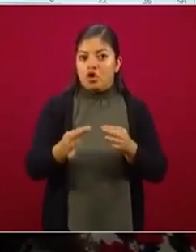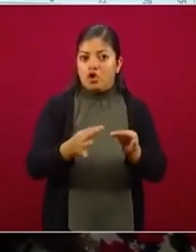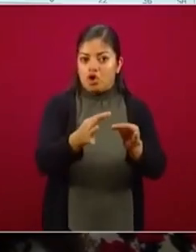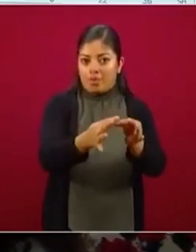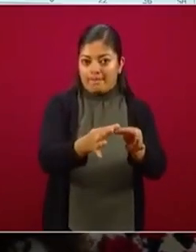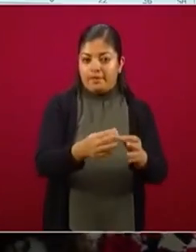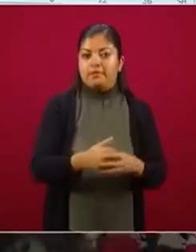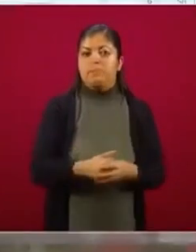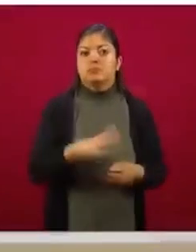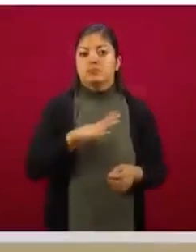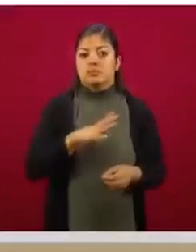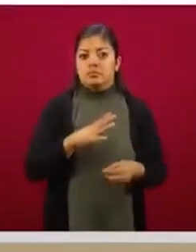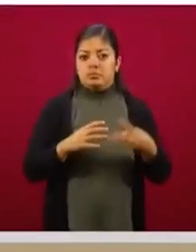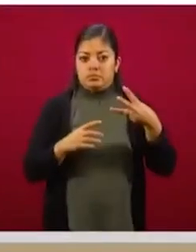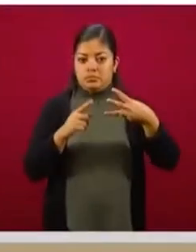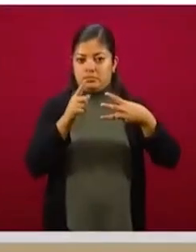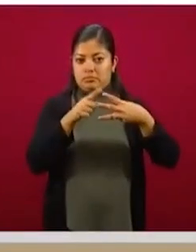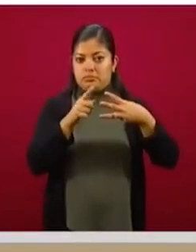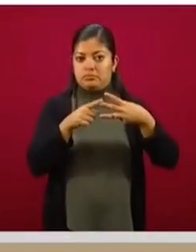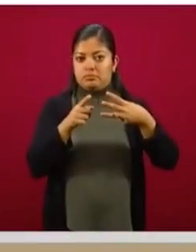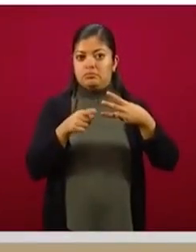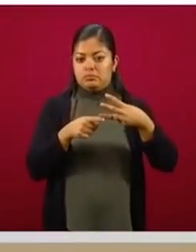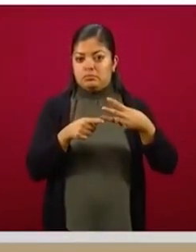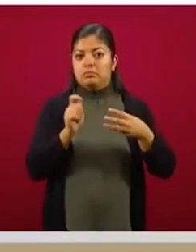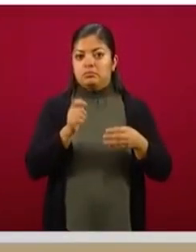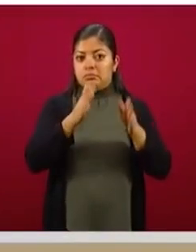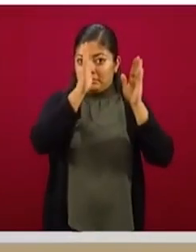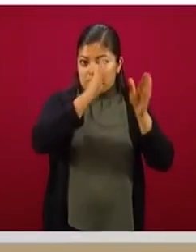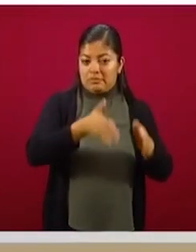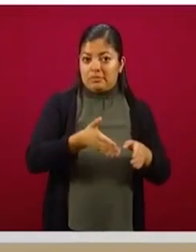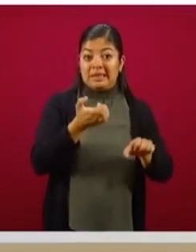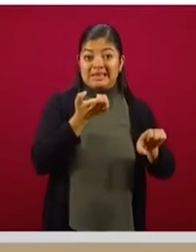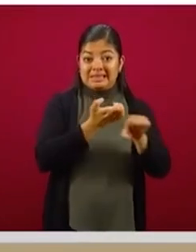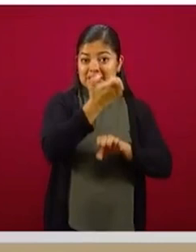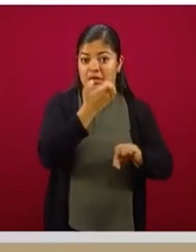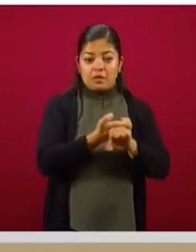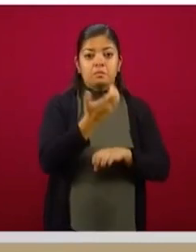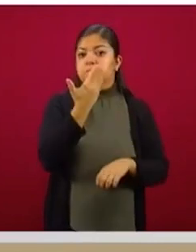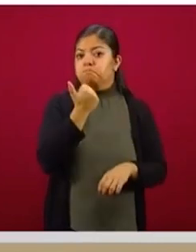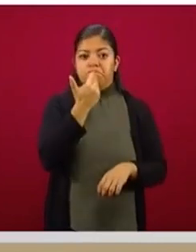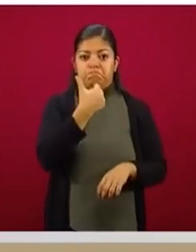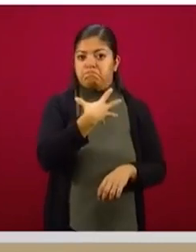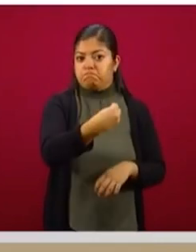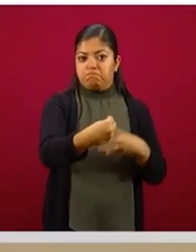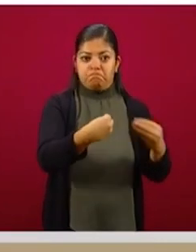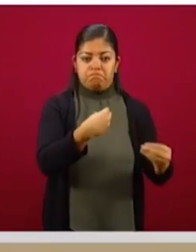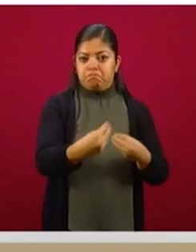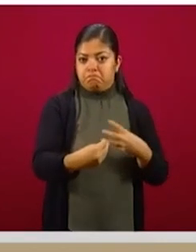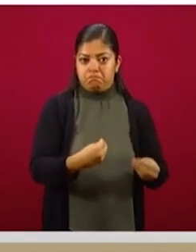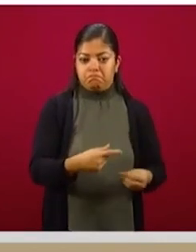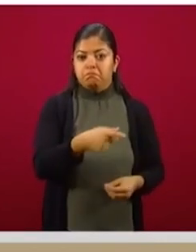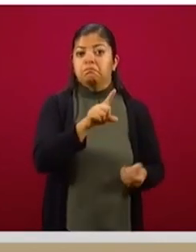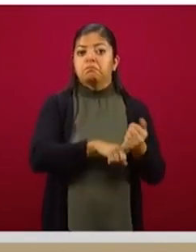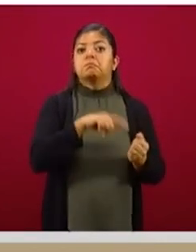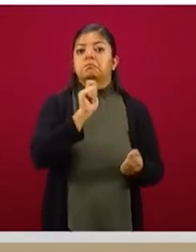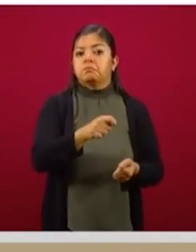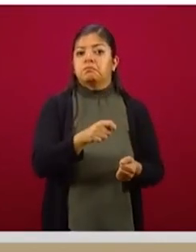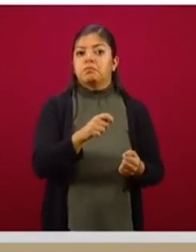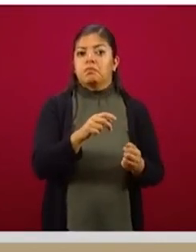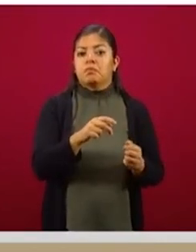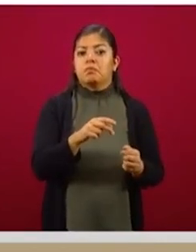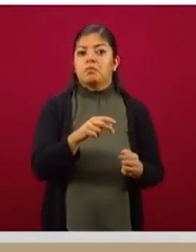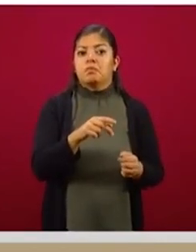tenemos tres categorías, son estados que no tienen contagios y que no son vecinos de, perdón, no